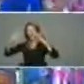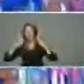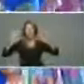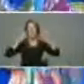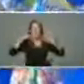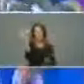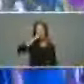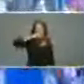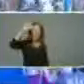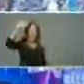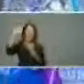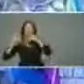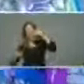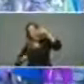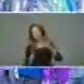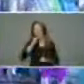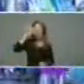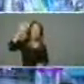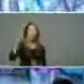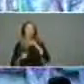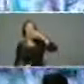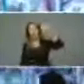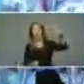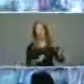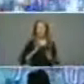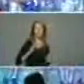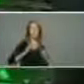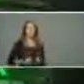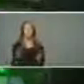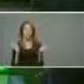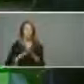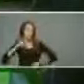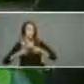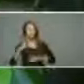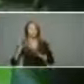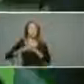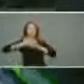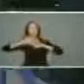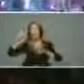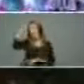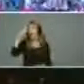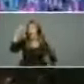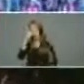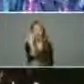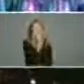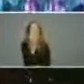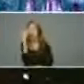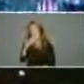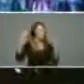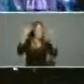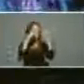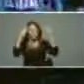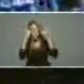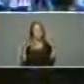divertirá te divertirá pa hace tiempo que sueño con